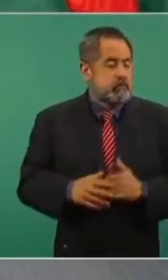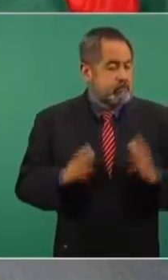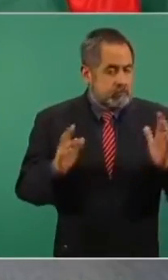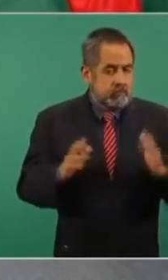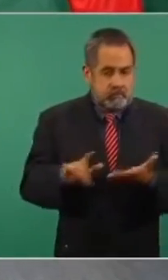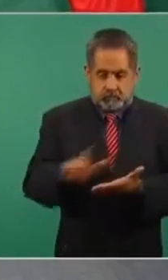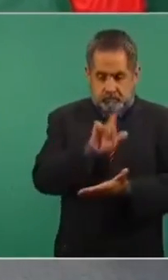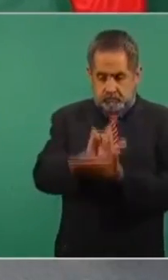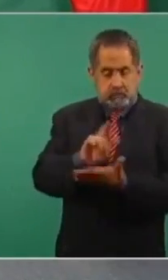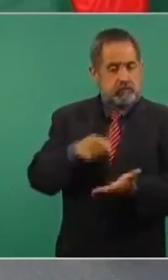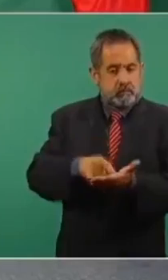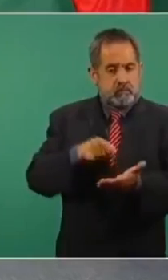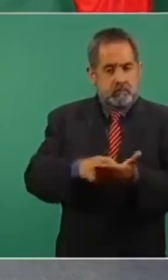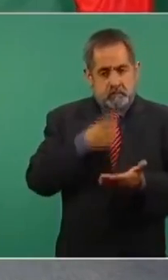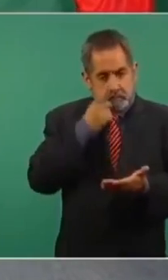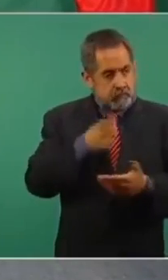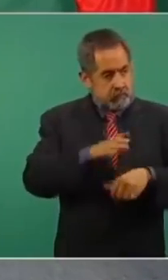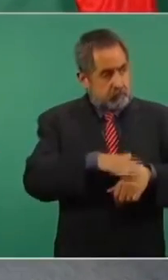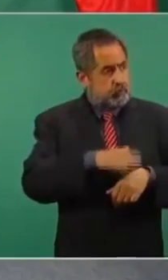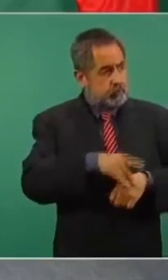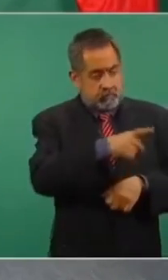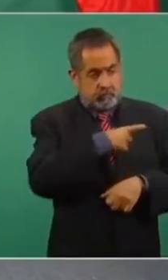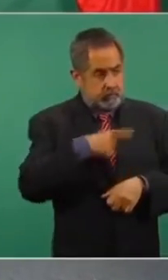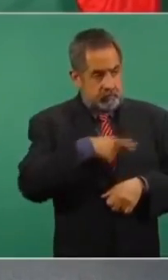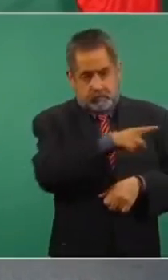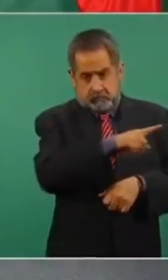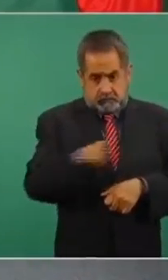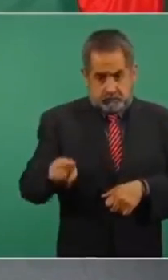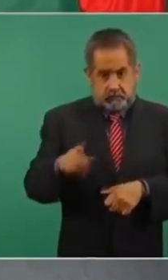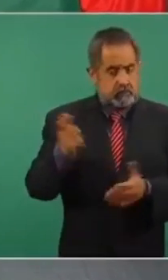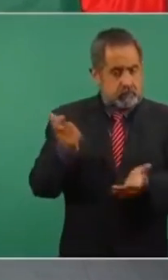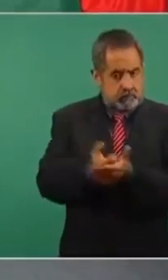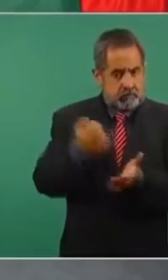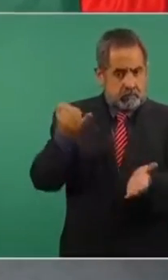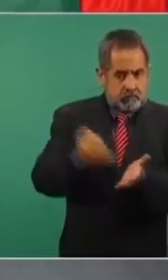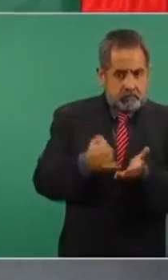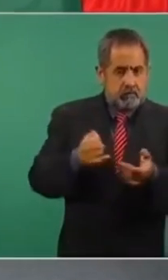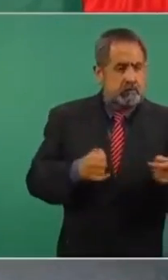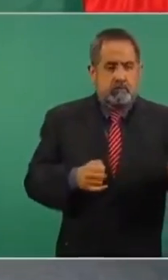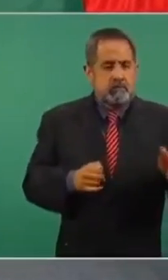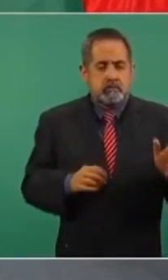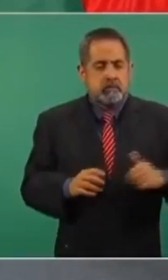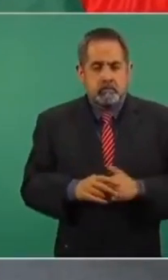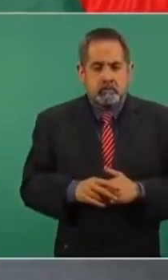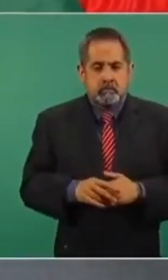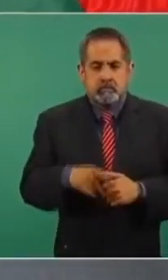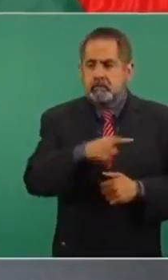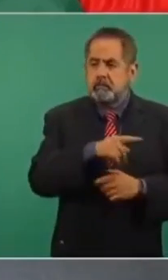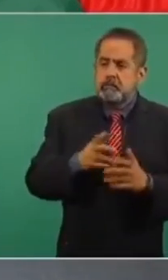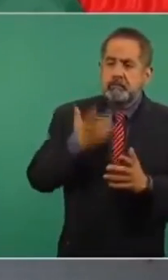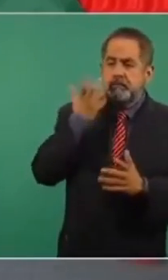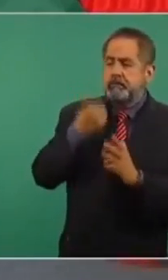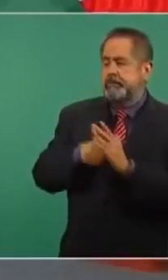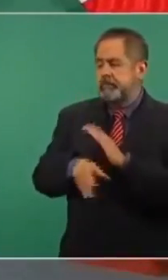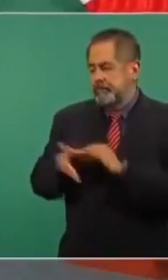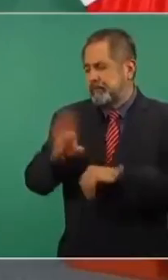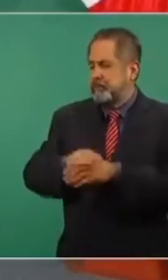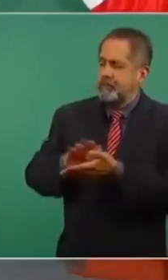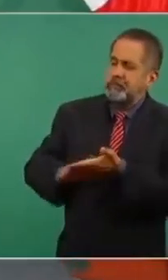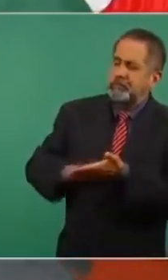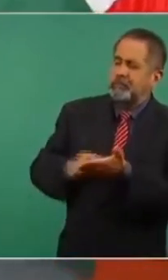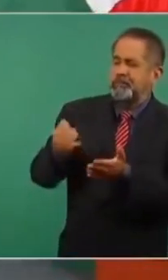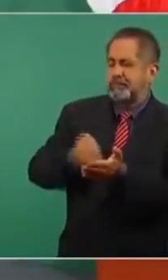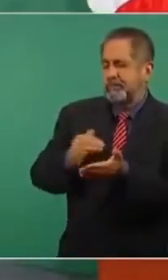aunque la ley les demandaba que pagaran impuestos, siempre lograban que se les condonaran